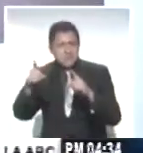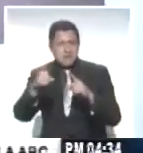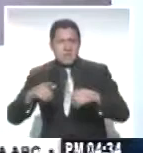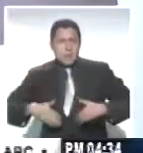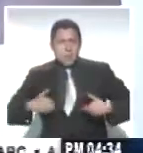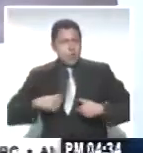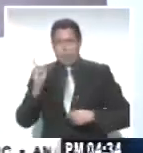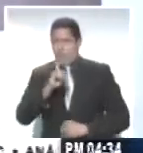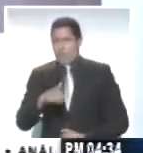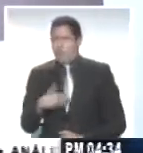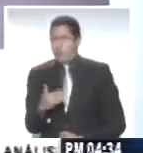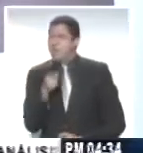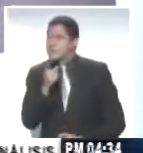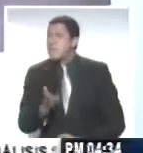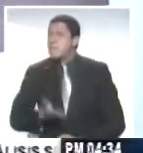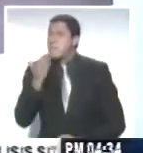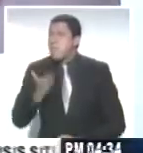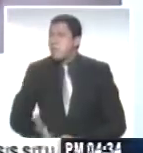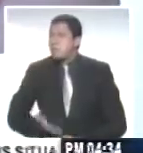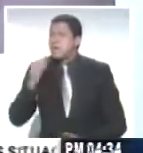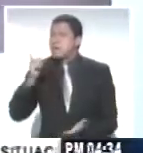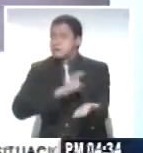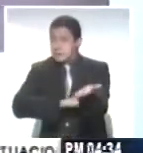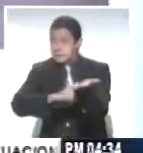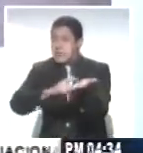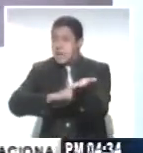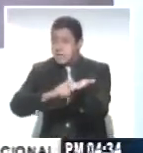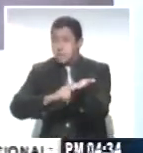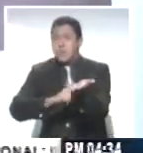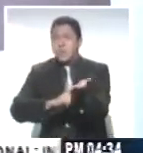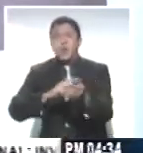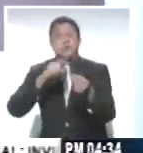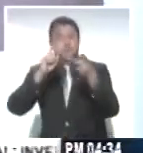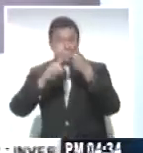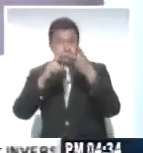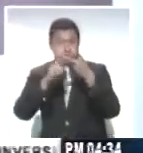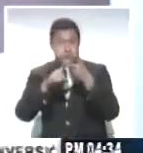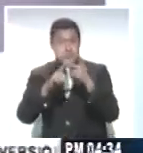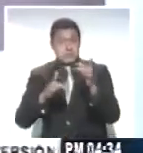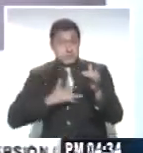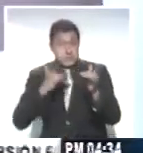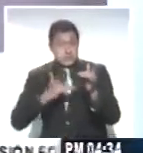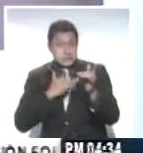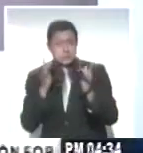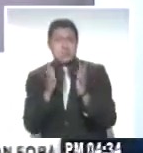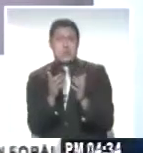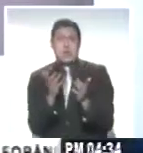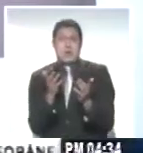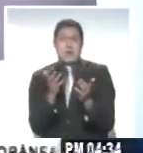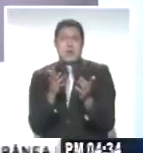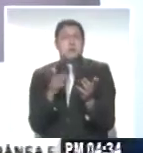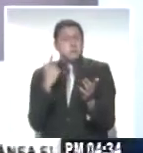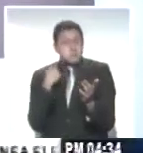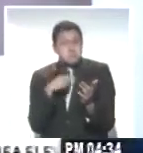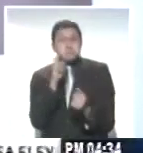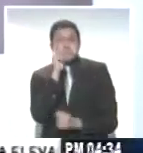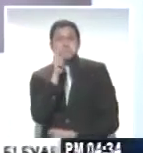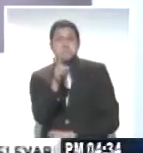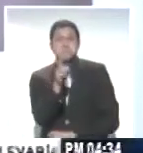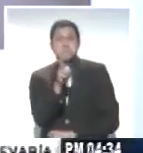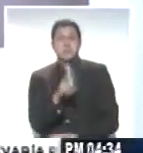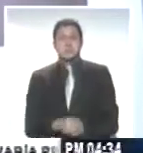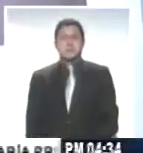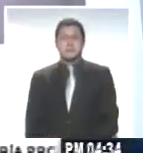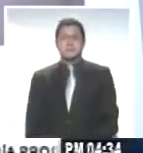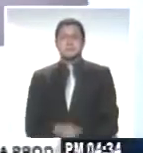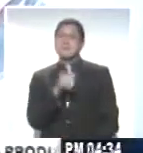monos. Exactamente, esa es la importancia tan grande que tiene el nervio mediano. Luego la parte sensitiva, donde vamos a encontrar que